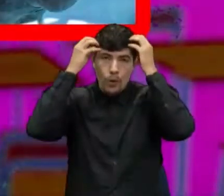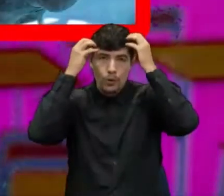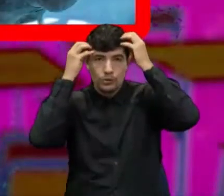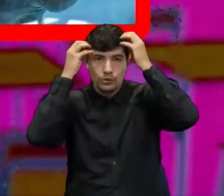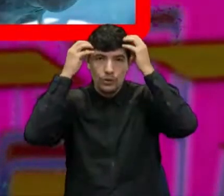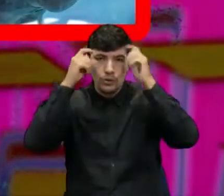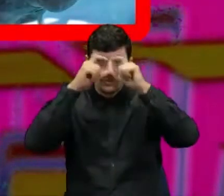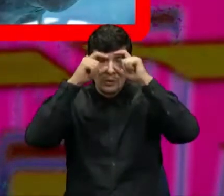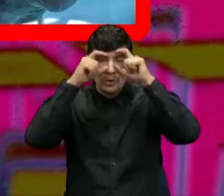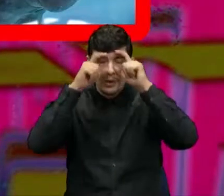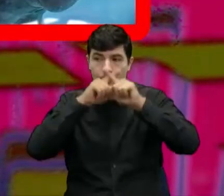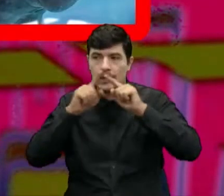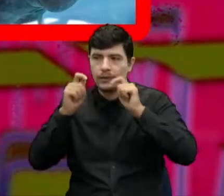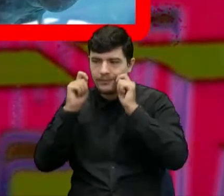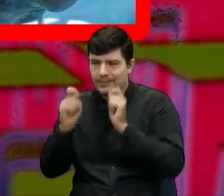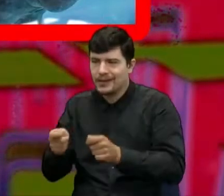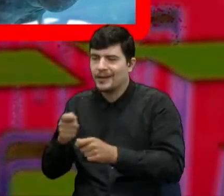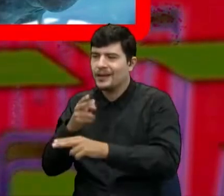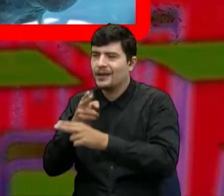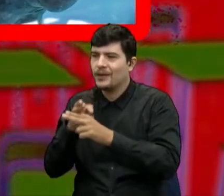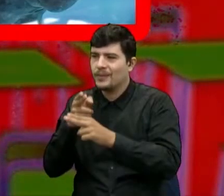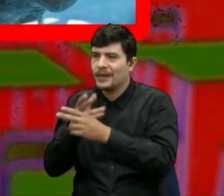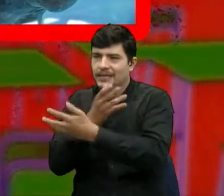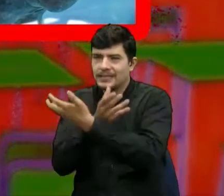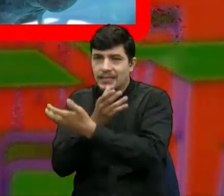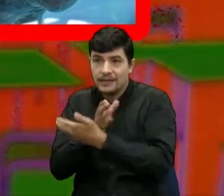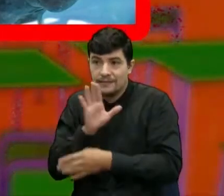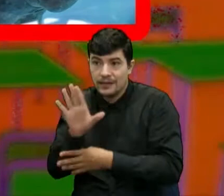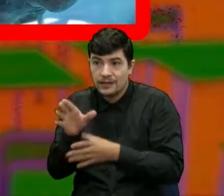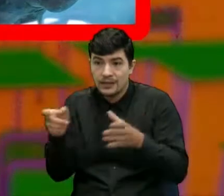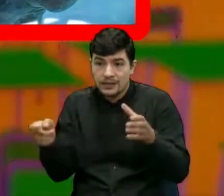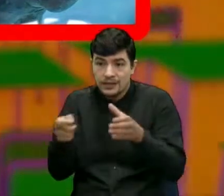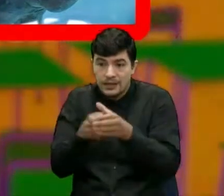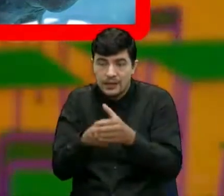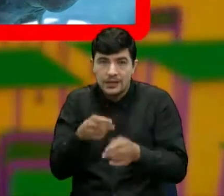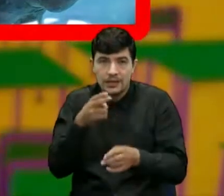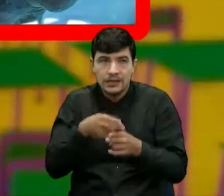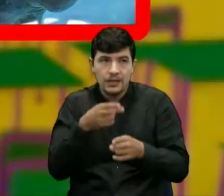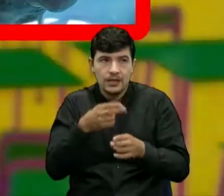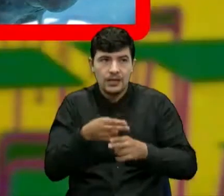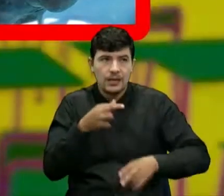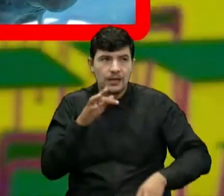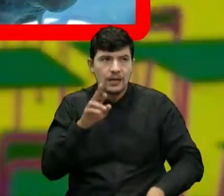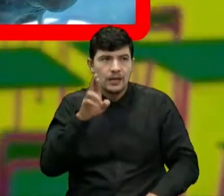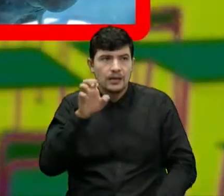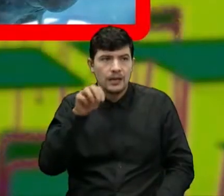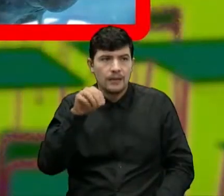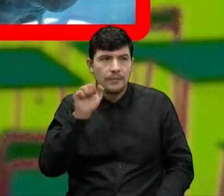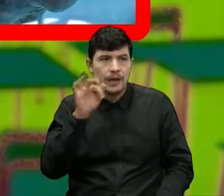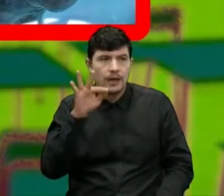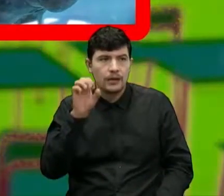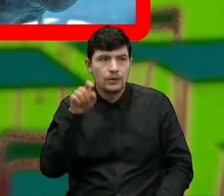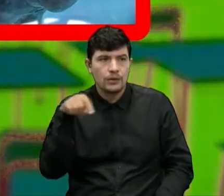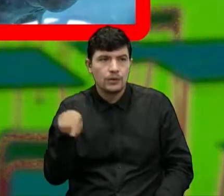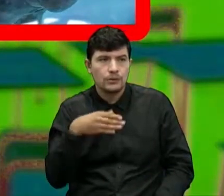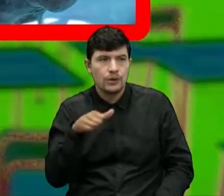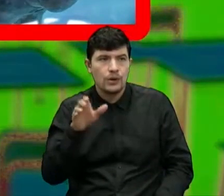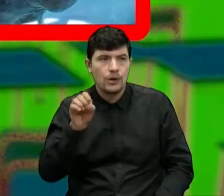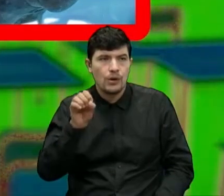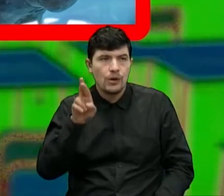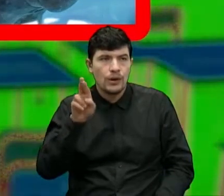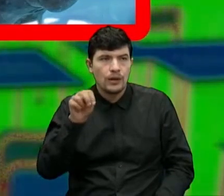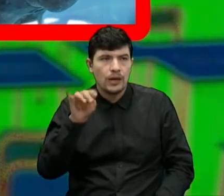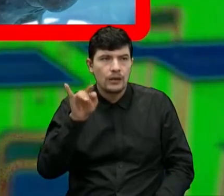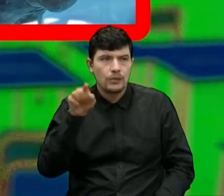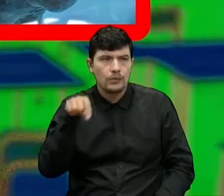Pero tiene un nombre científico Su especie Esa especie es La Tremactos Ornatus Ese es